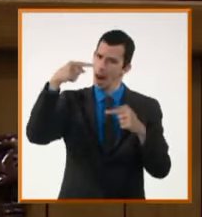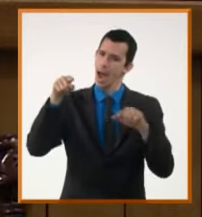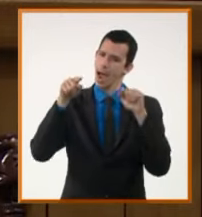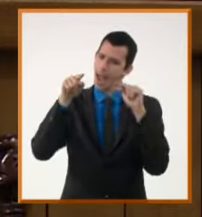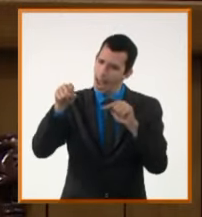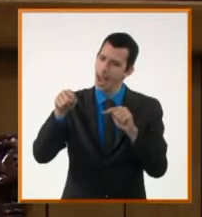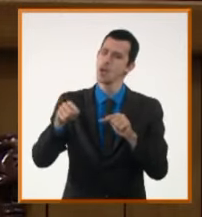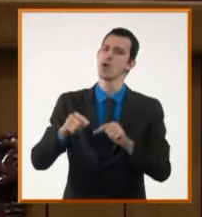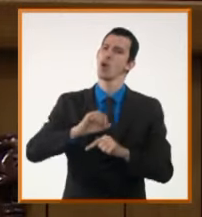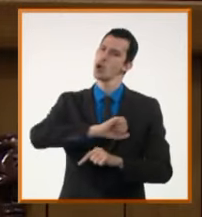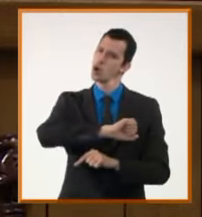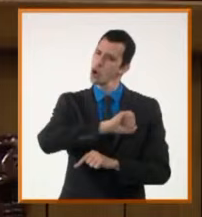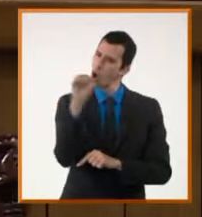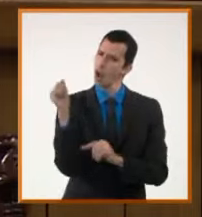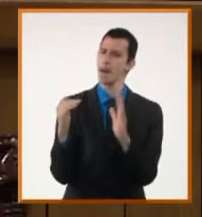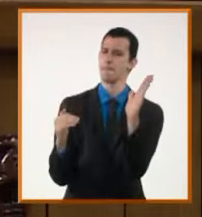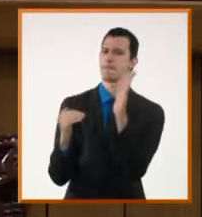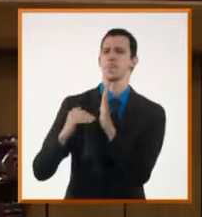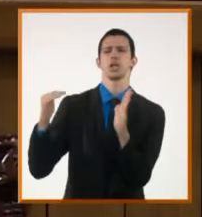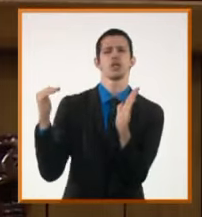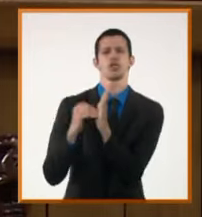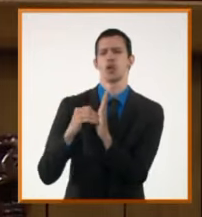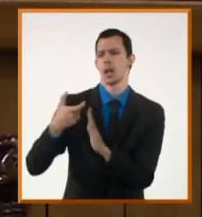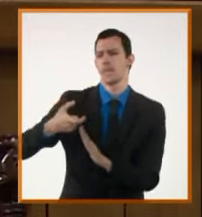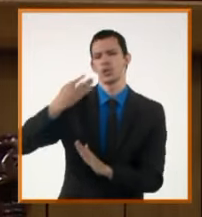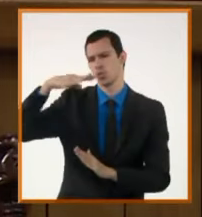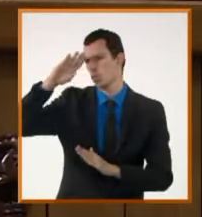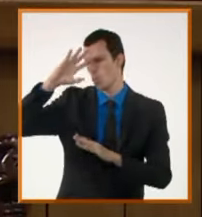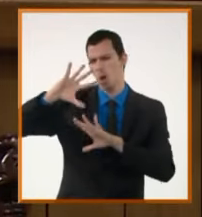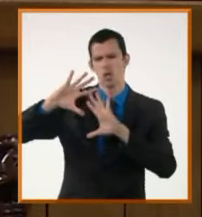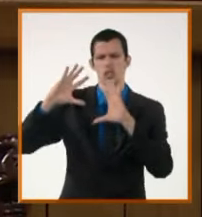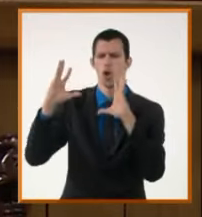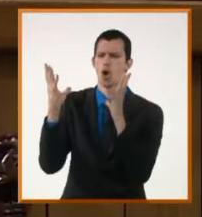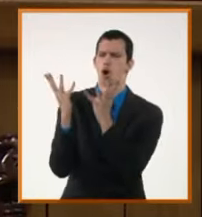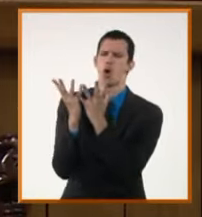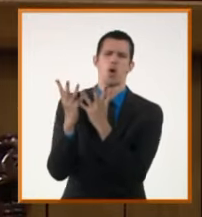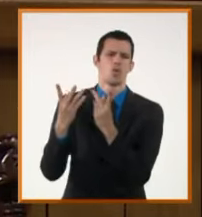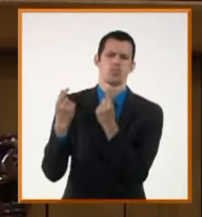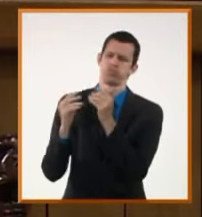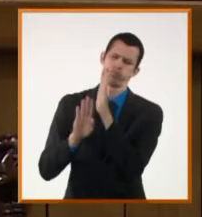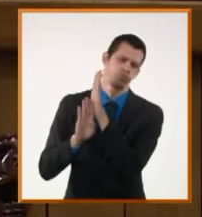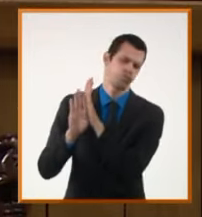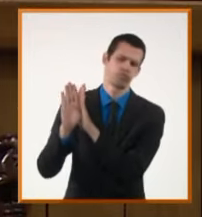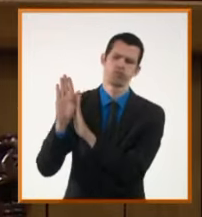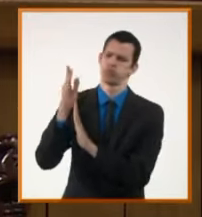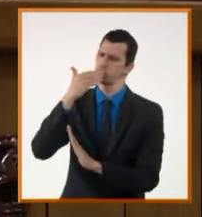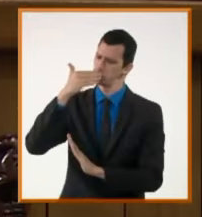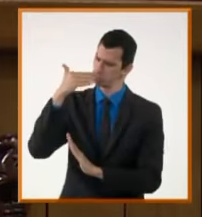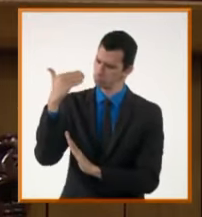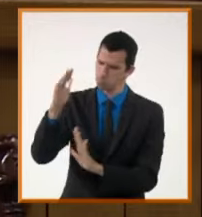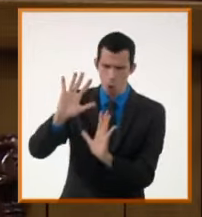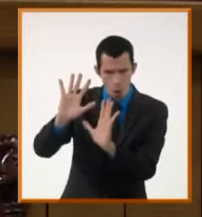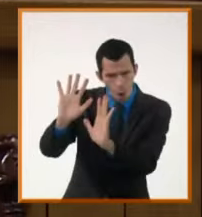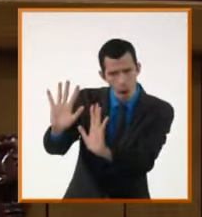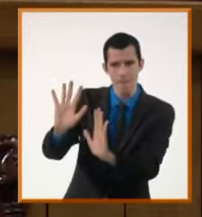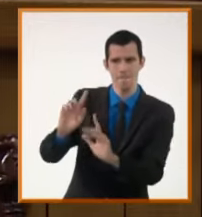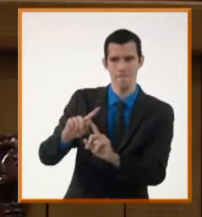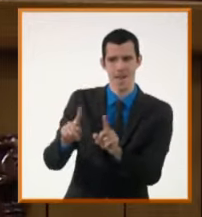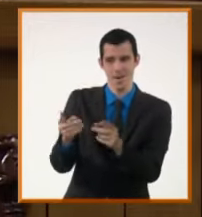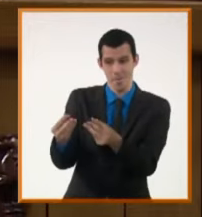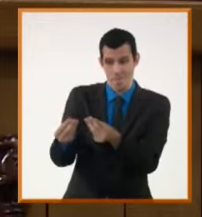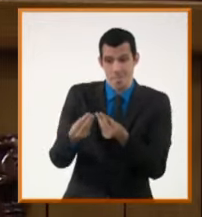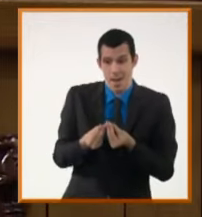cuestión que nos ha salido y vamos a revertir, que es la obligatoriedad de todo tipo de actor económico no estatal